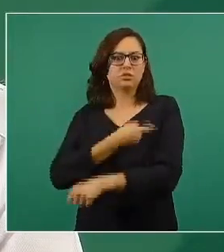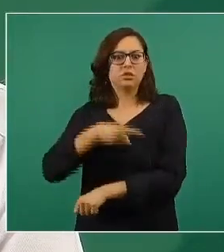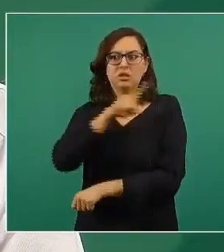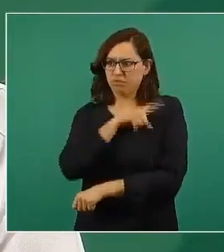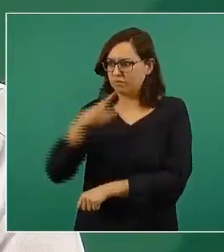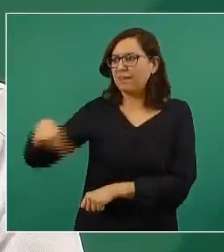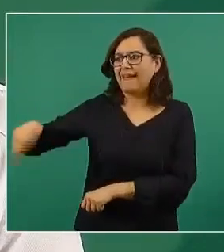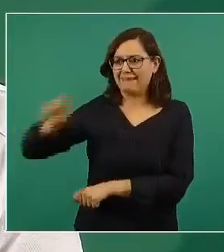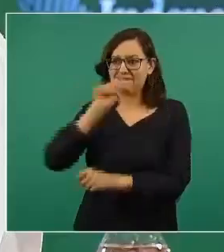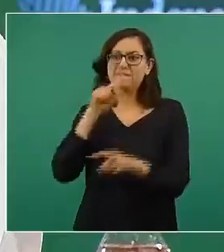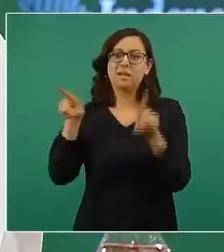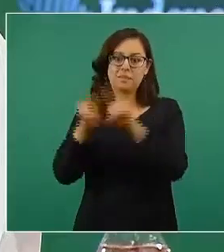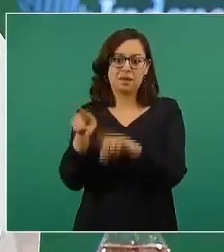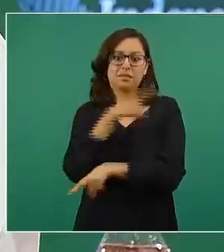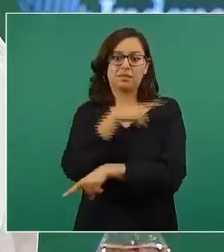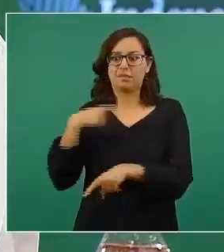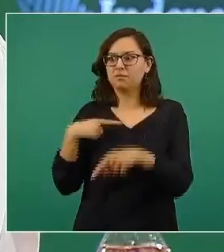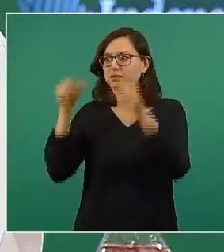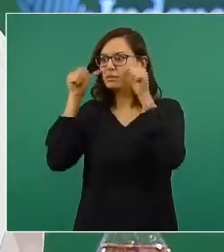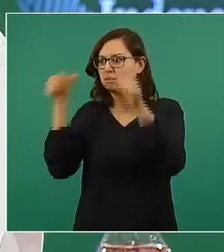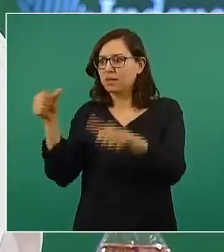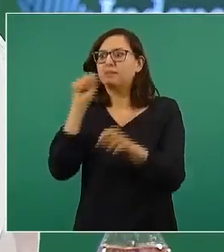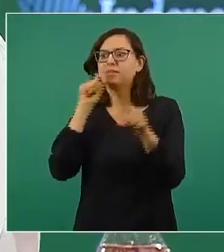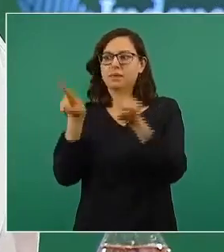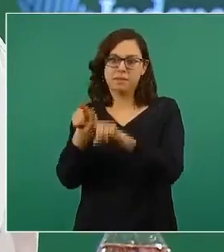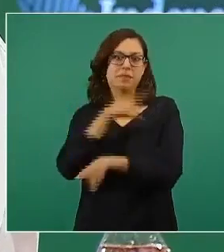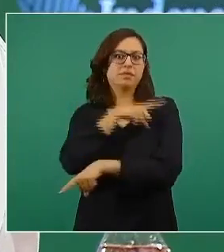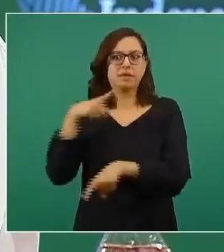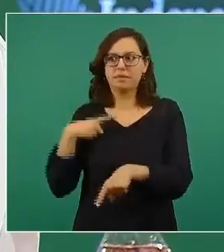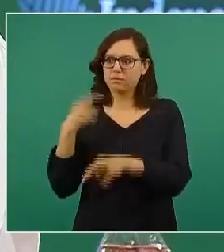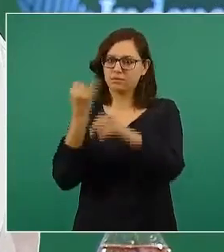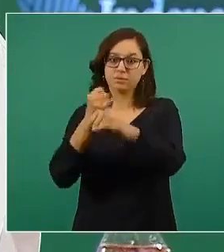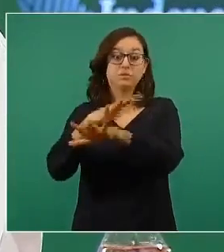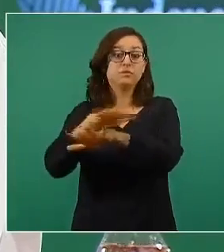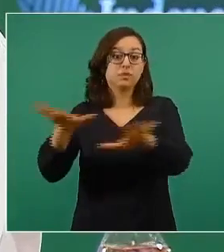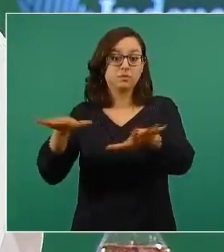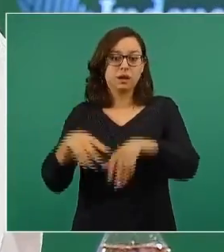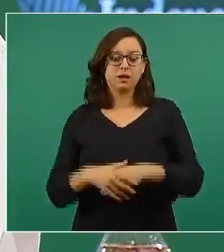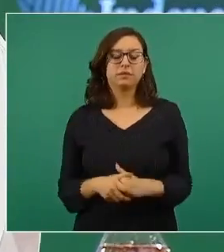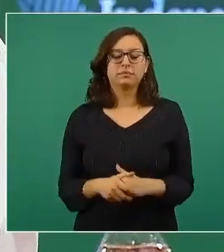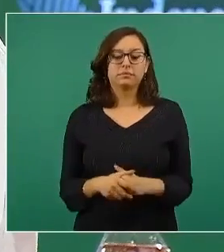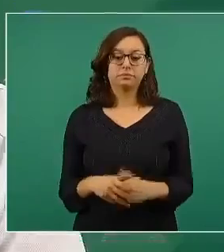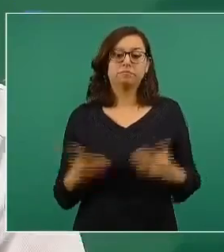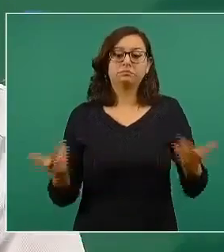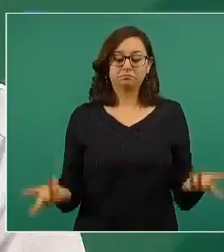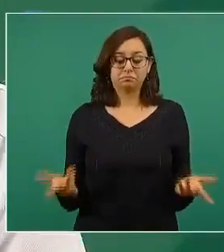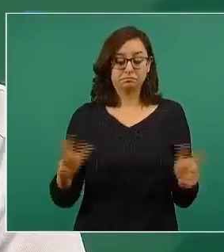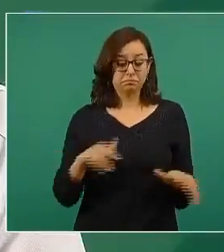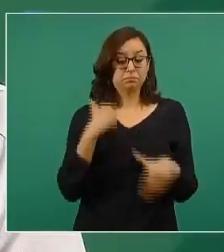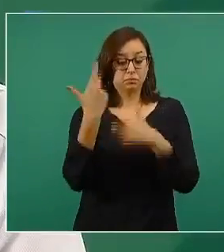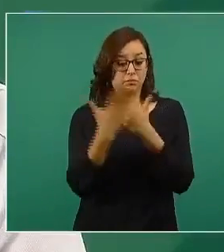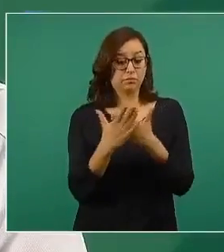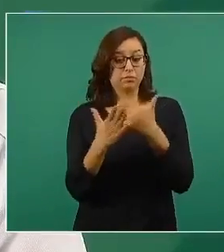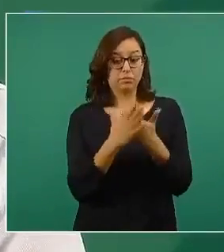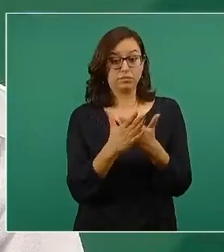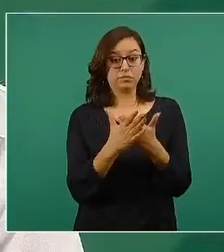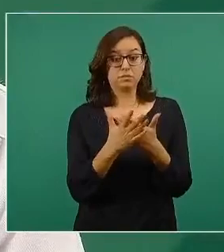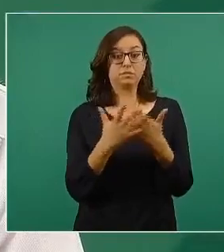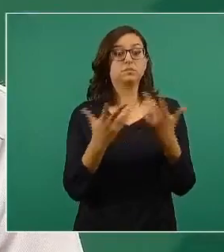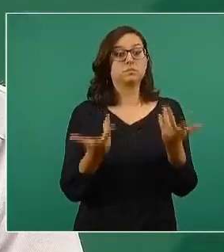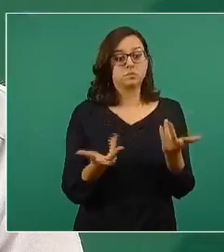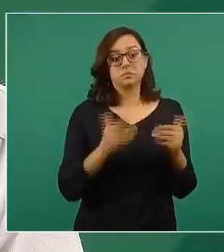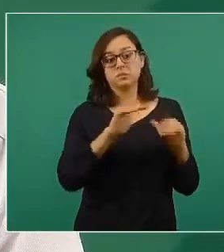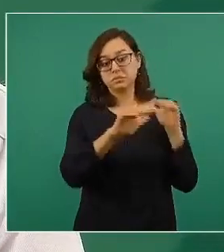pública. Ya explicaremos en su momento, convocaremos desde luego a la fuente de salud y en general al